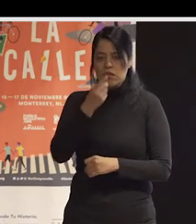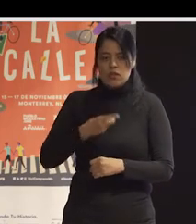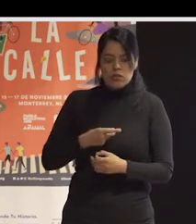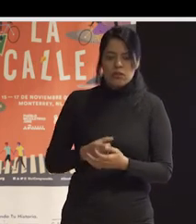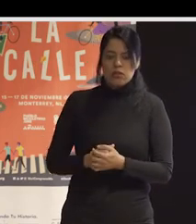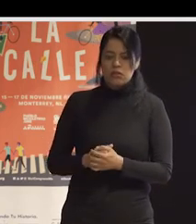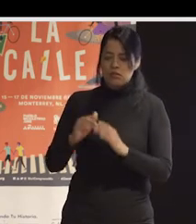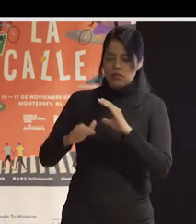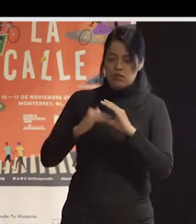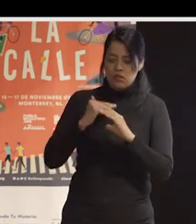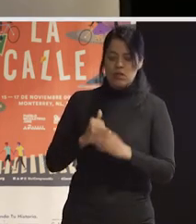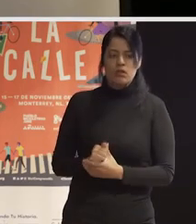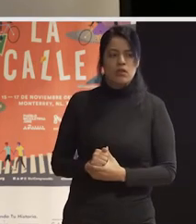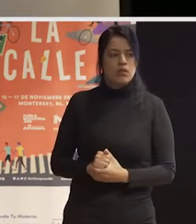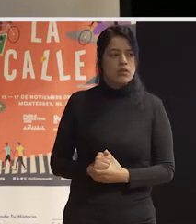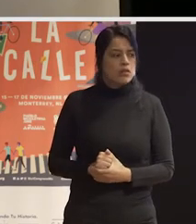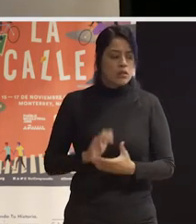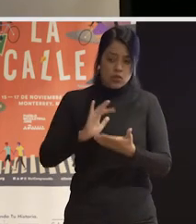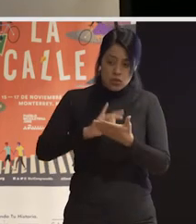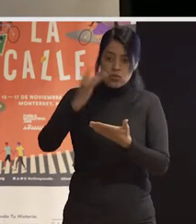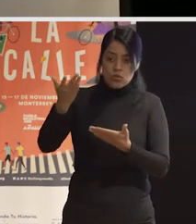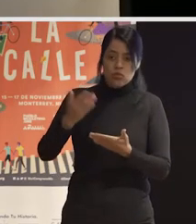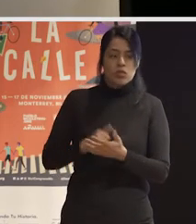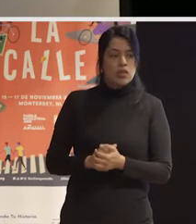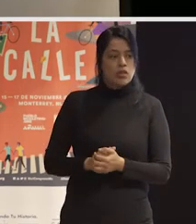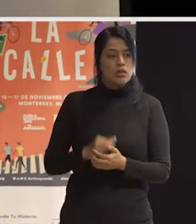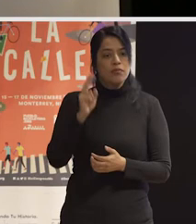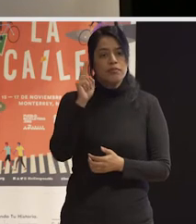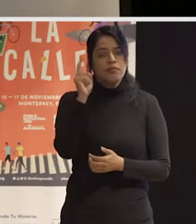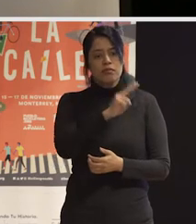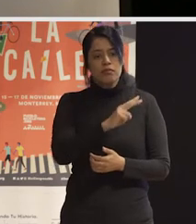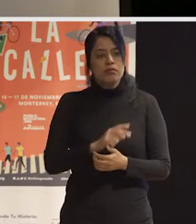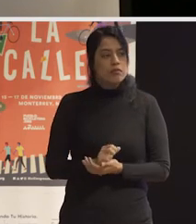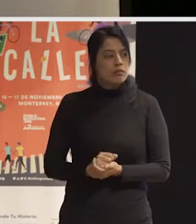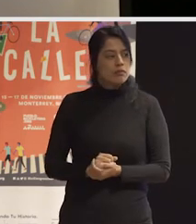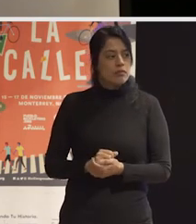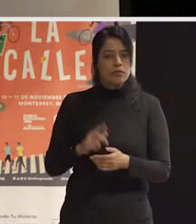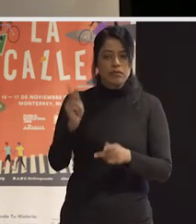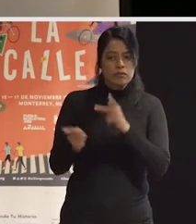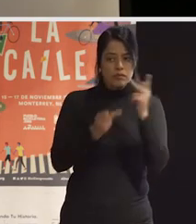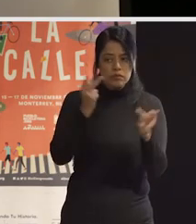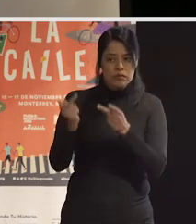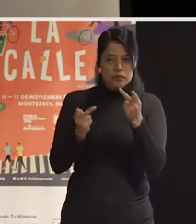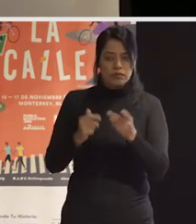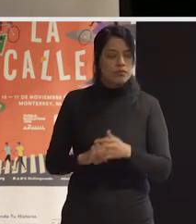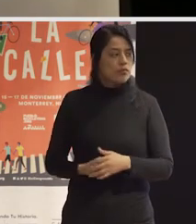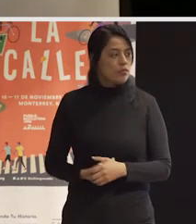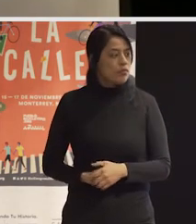mandar pues éste muchas gracias y ahorita vamos a pasar las las preguntas